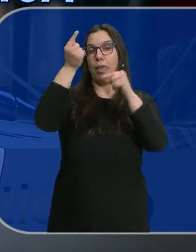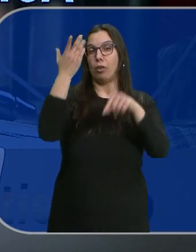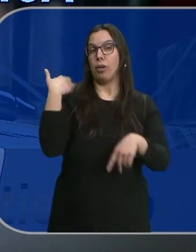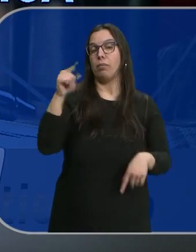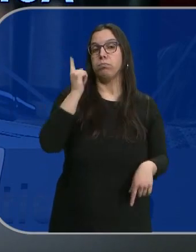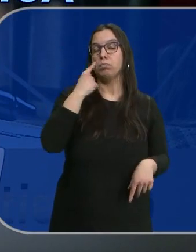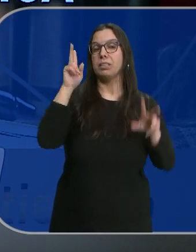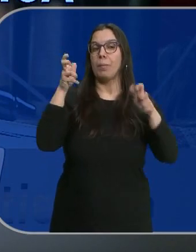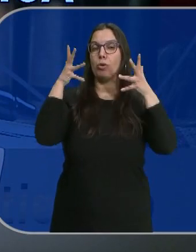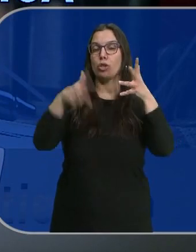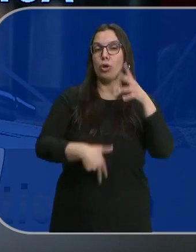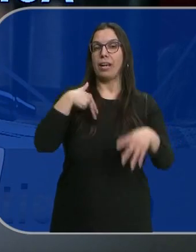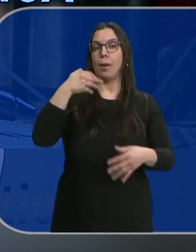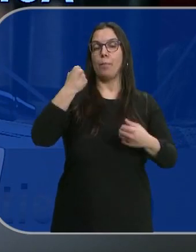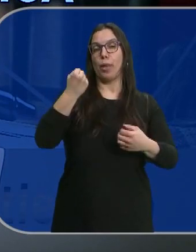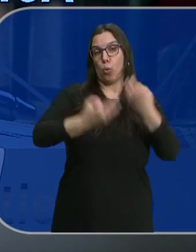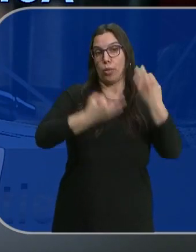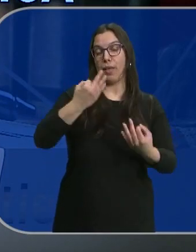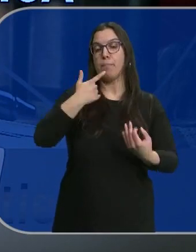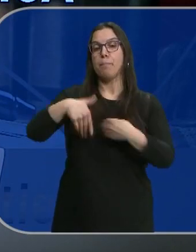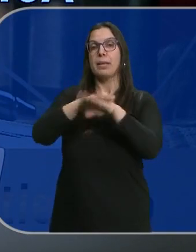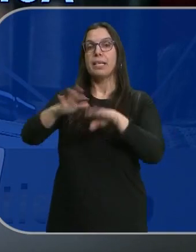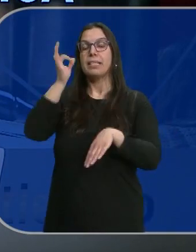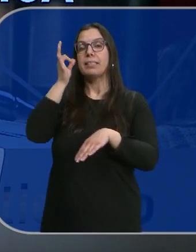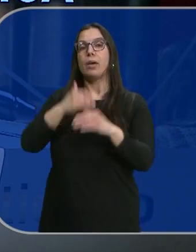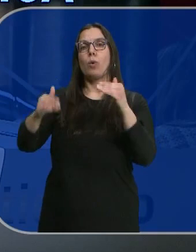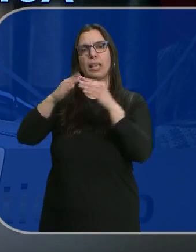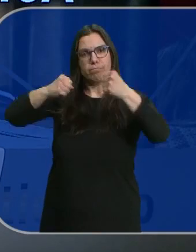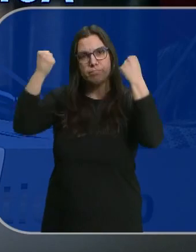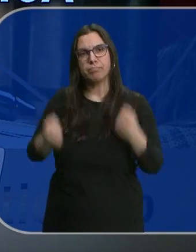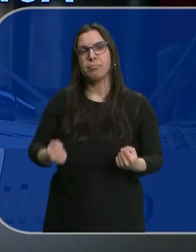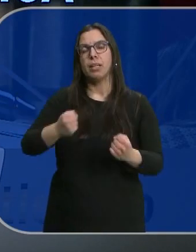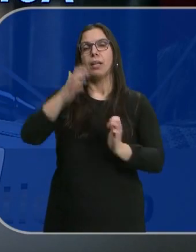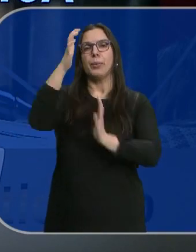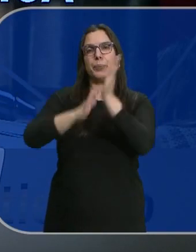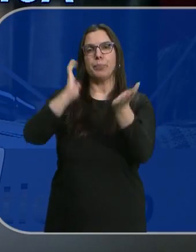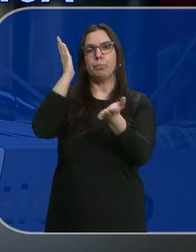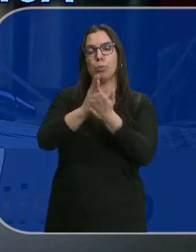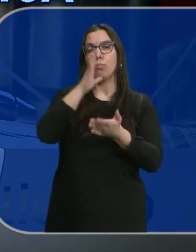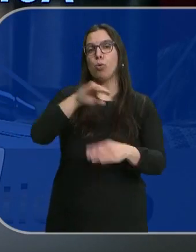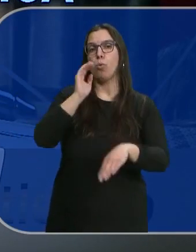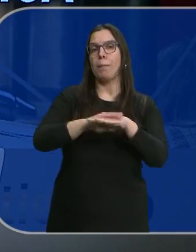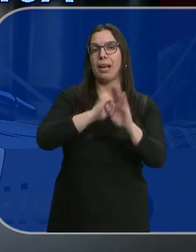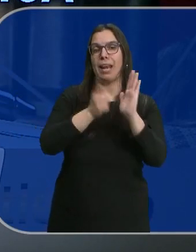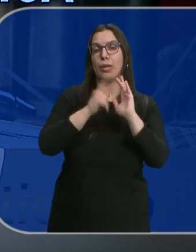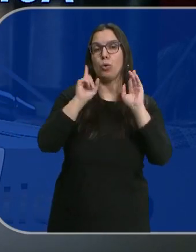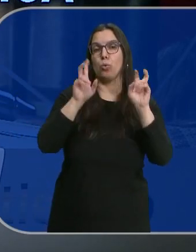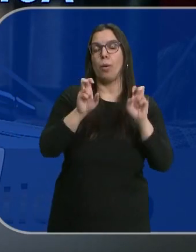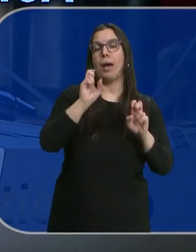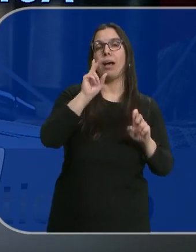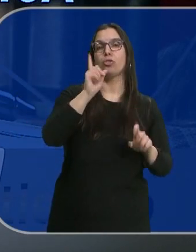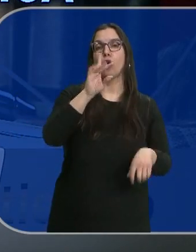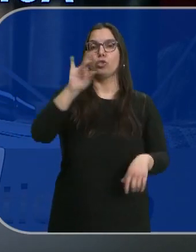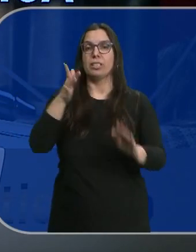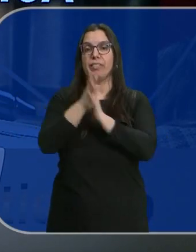conocimos ayer del Consejo General del Poder Judicial, la ministra de Igualdad insiste. Las rebajas de penas por la aplicación de la ley del solo sí es sí son una